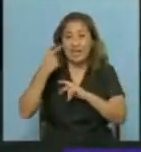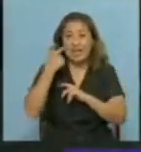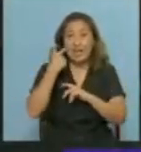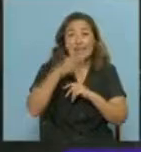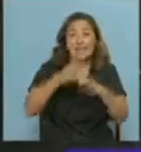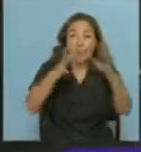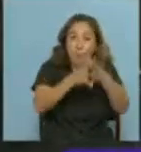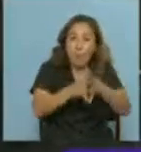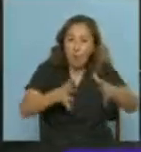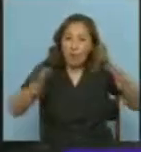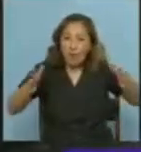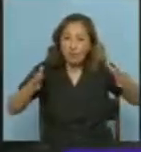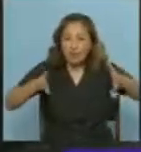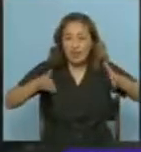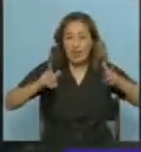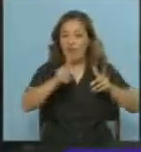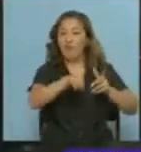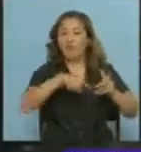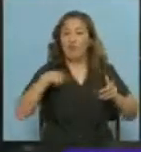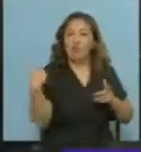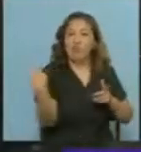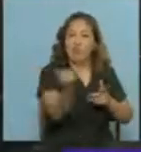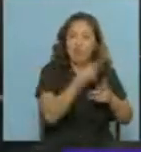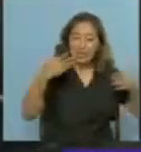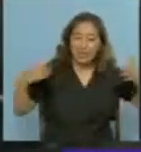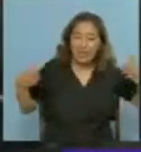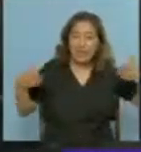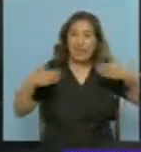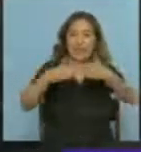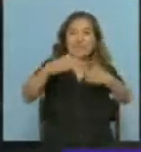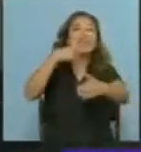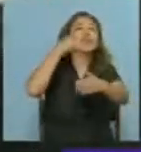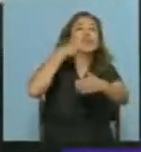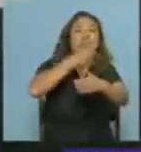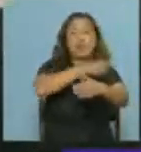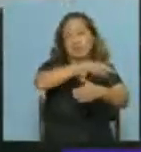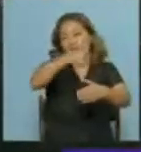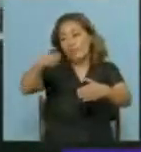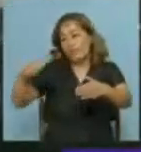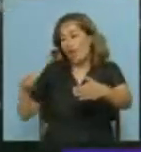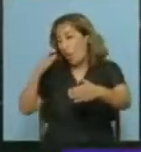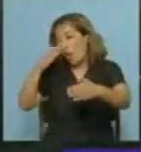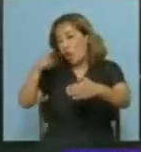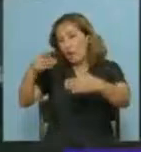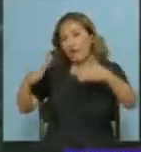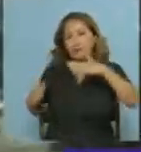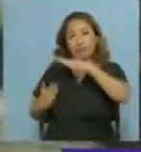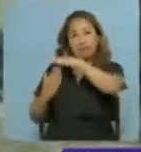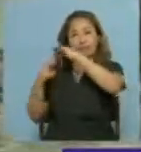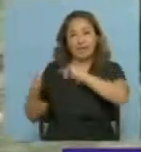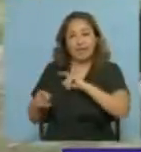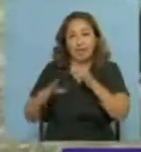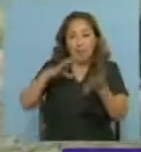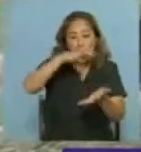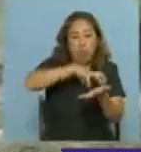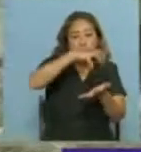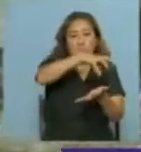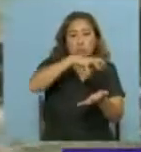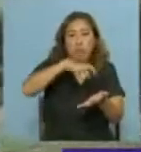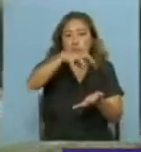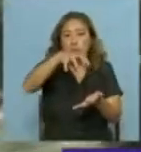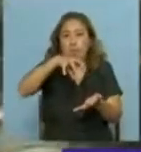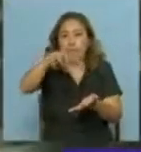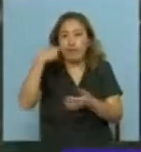a ensanchar el giro que hay desde Avenida España hacia la Avenida Córdoba. Se va a adoquinar